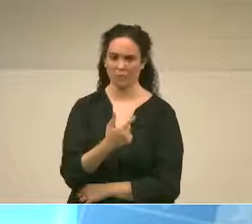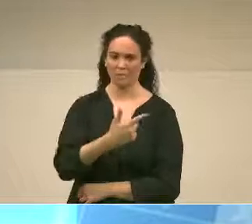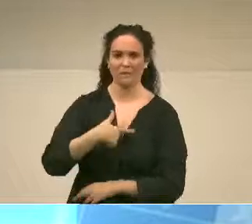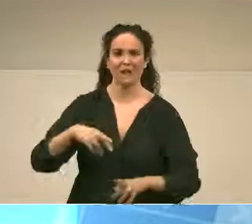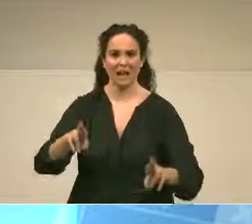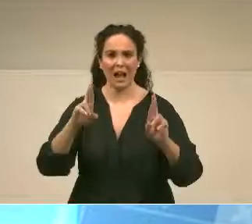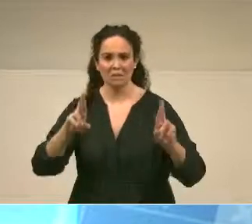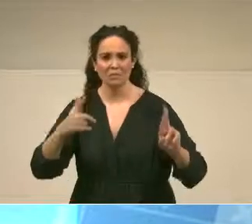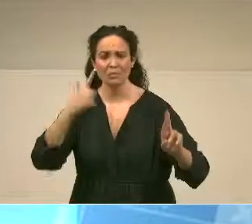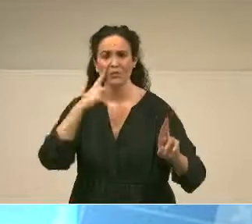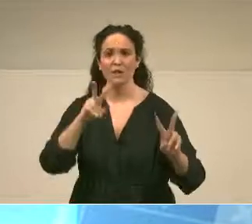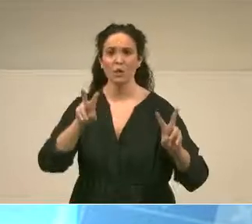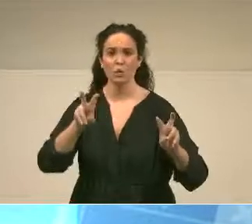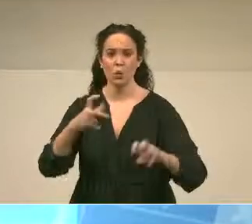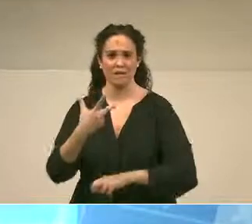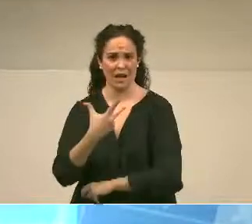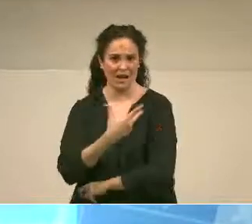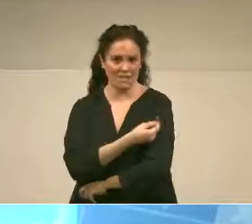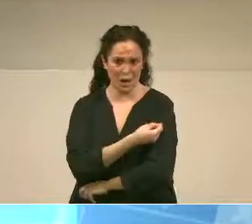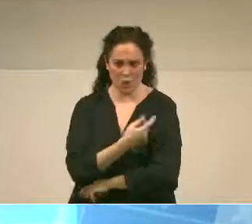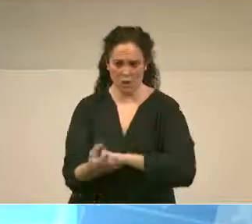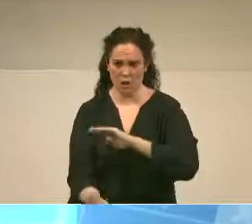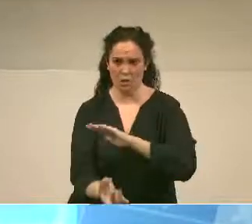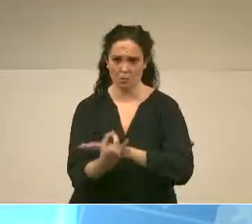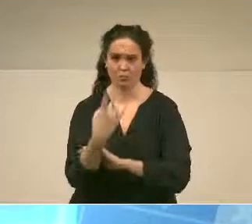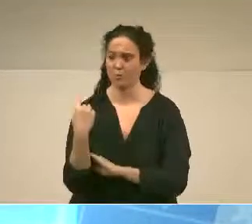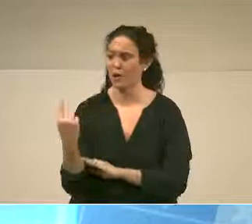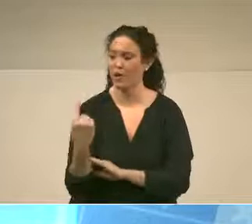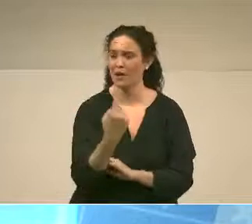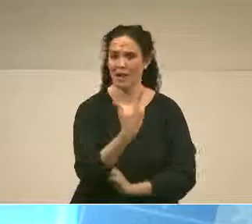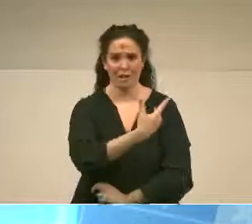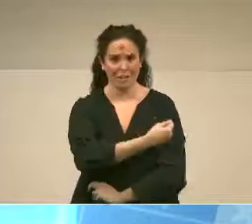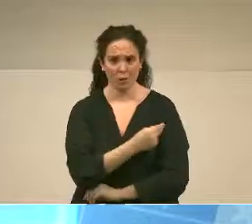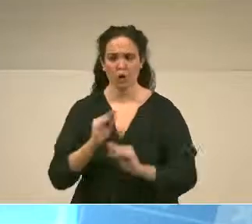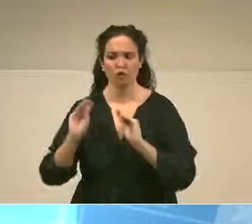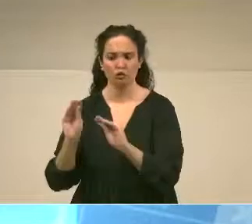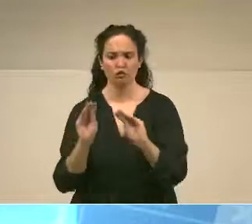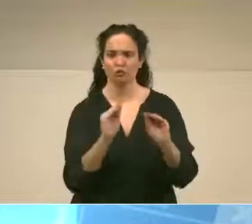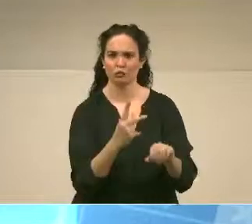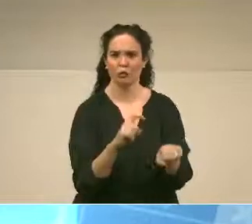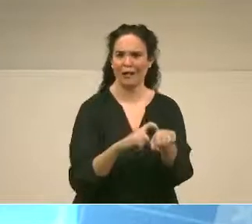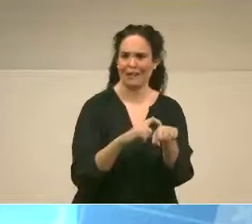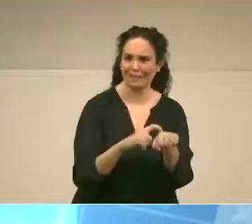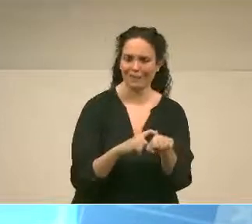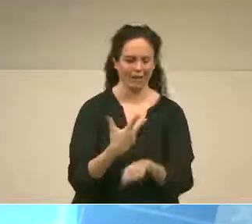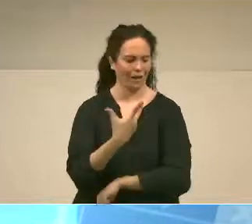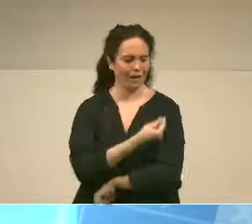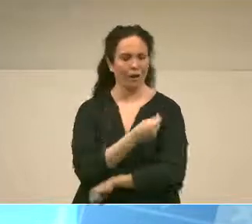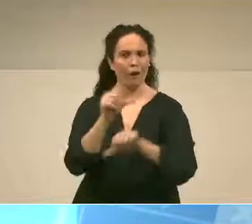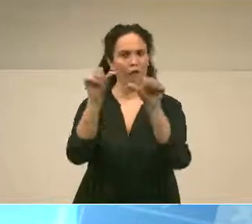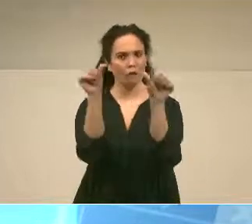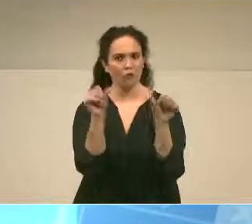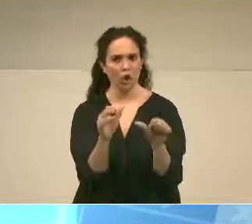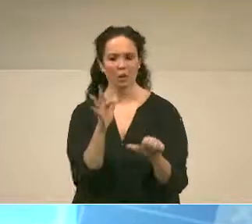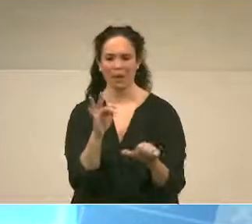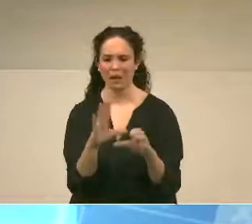con una nueva vacuna. Cada una de las vacunas lleva sus especificidades, tanto en su administración como en los grupos a los